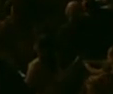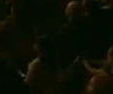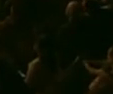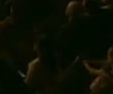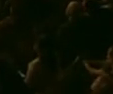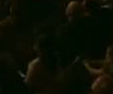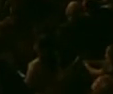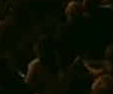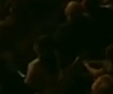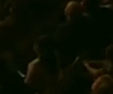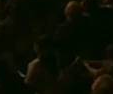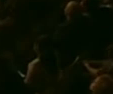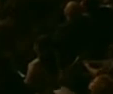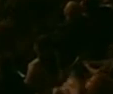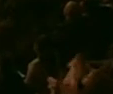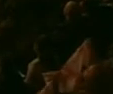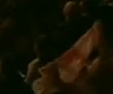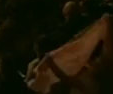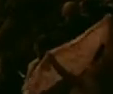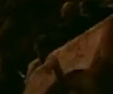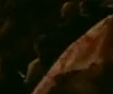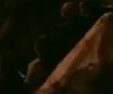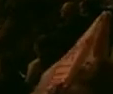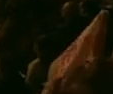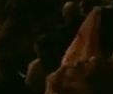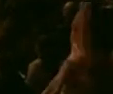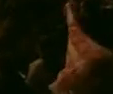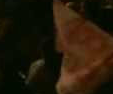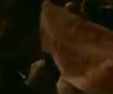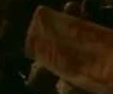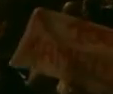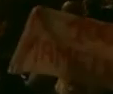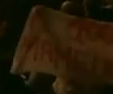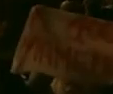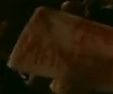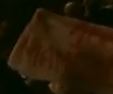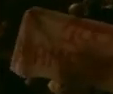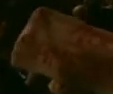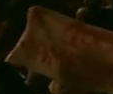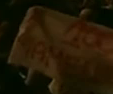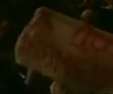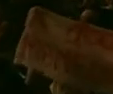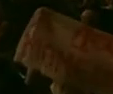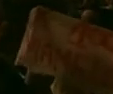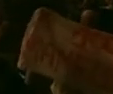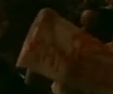tema en concurso, Mamelucos, fundados desde el año 1980. Hoy vaya trayectoria.